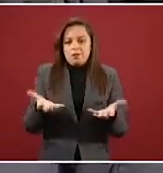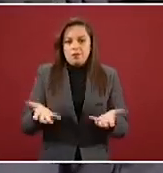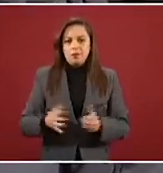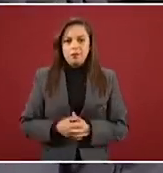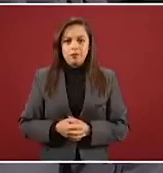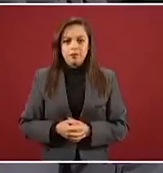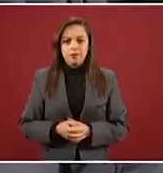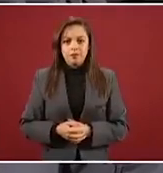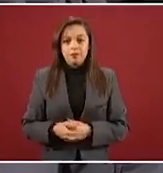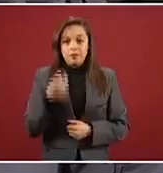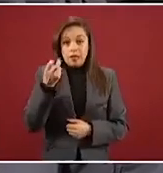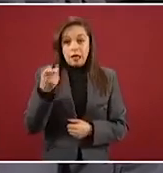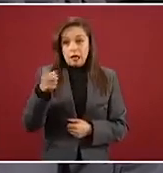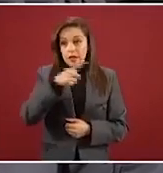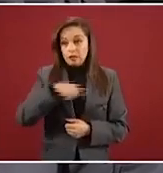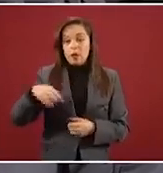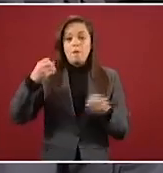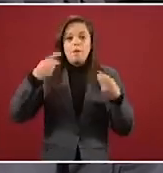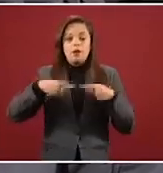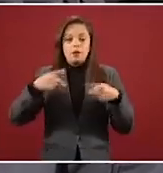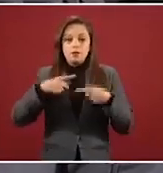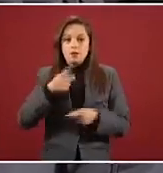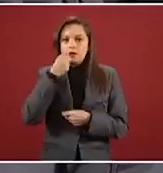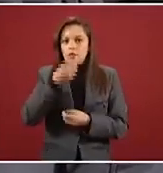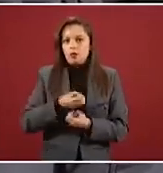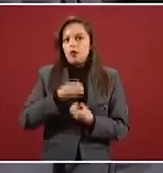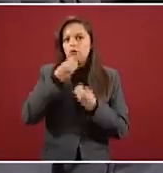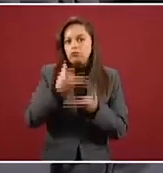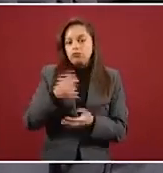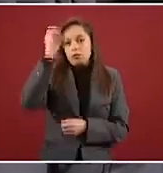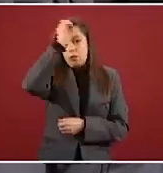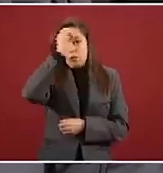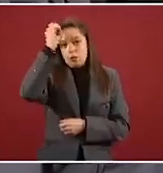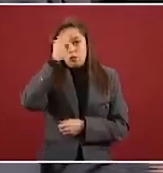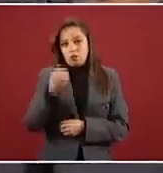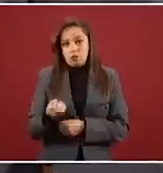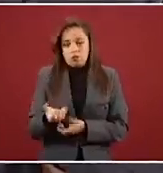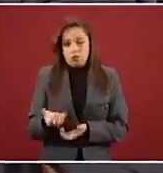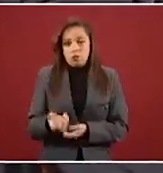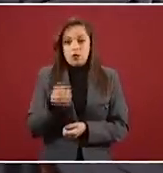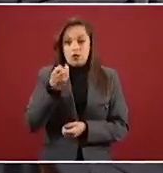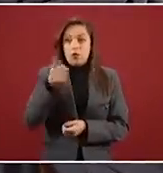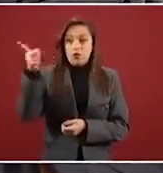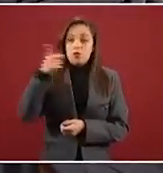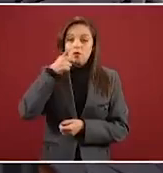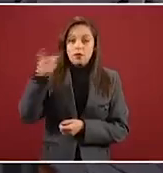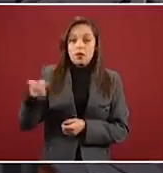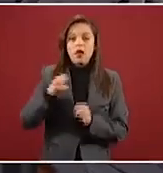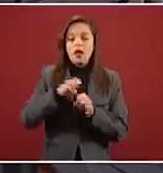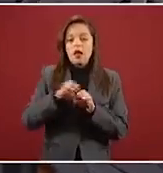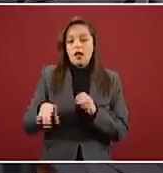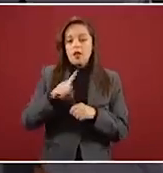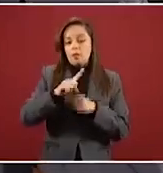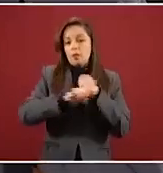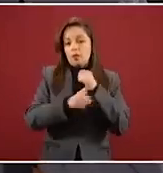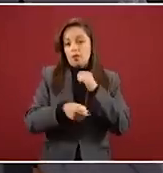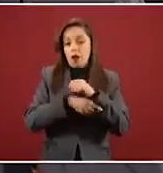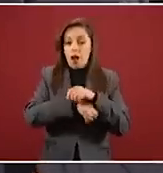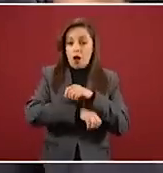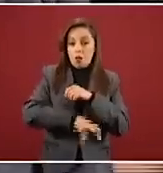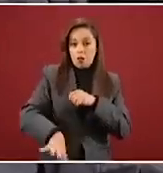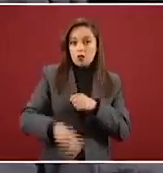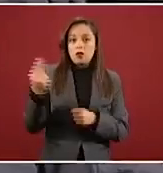Ese es mi argumento, es el argumento que hacen muchas personas en este caso y en otros, como cuando usted ha dicho que el aborto se someta